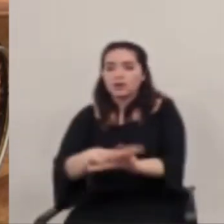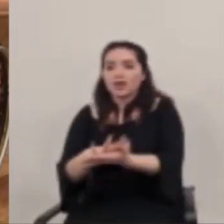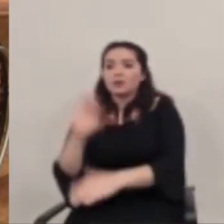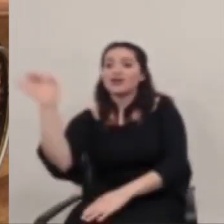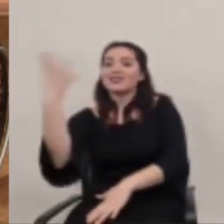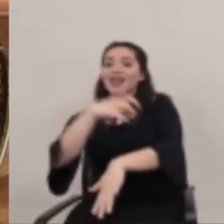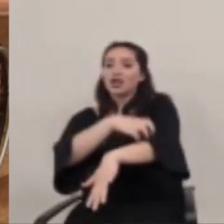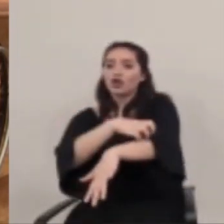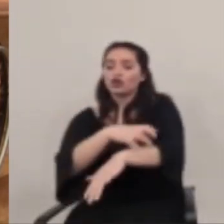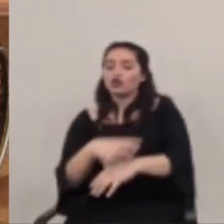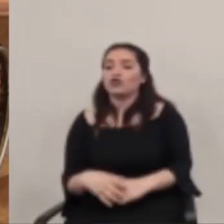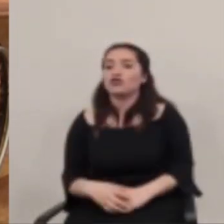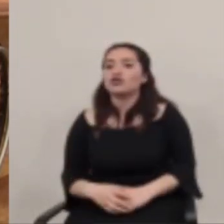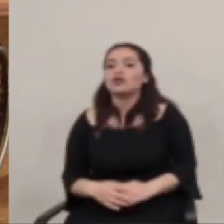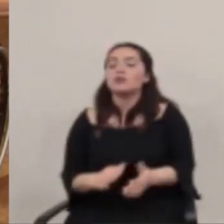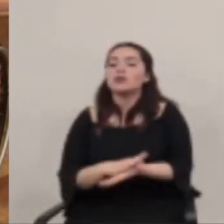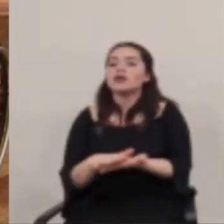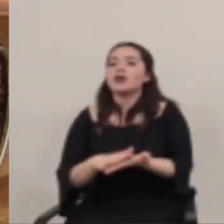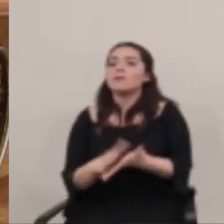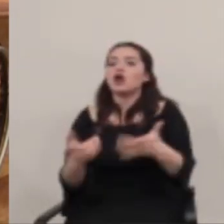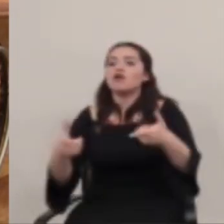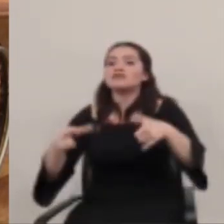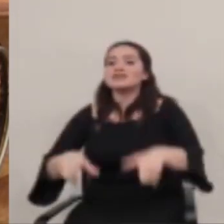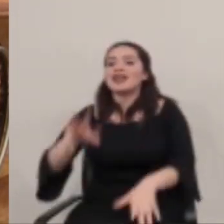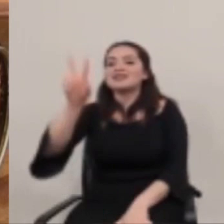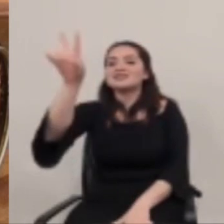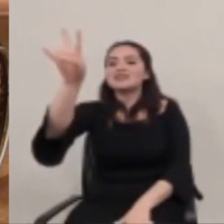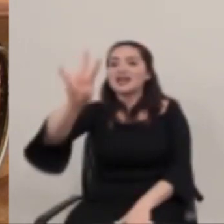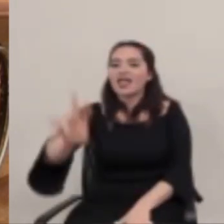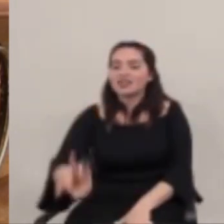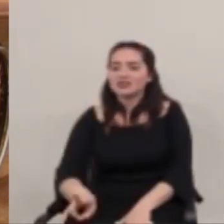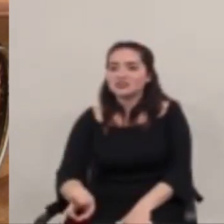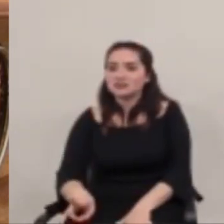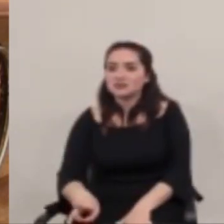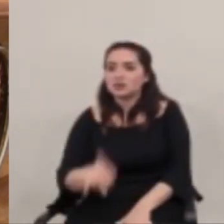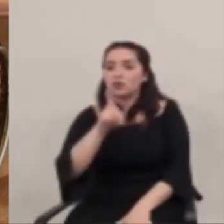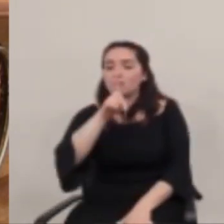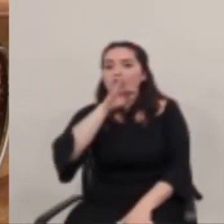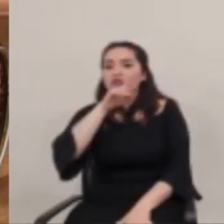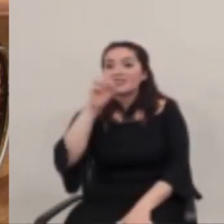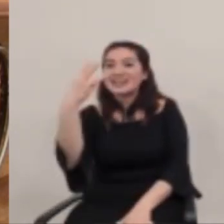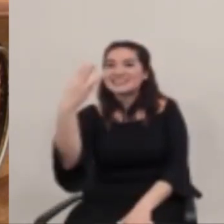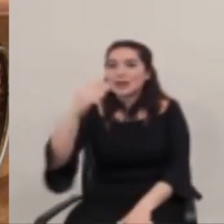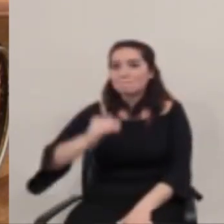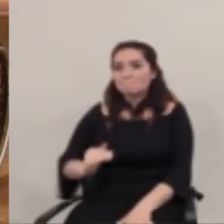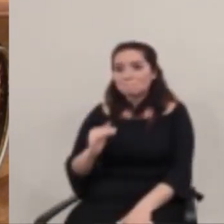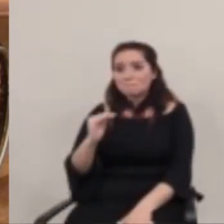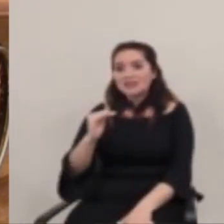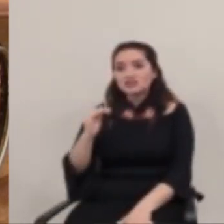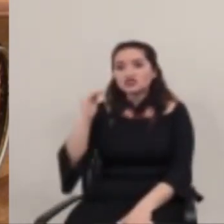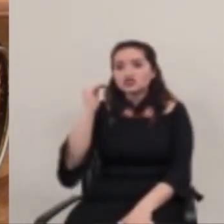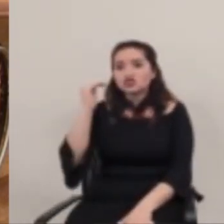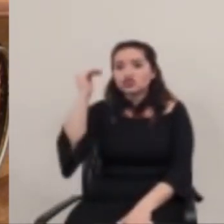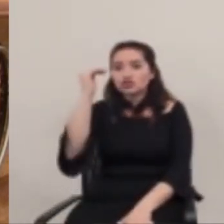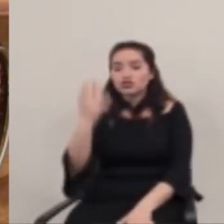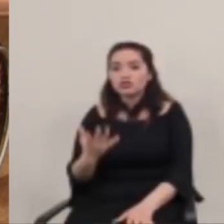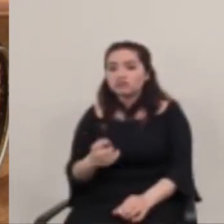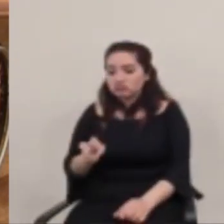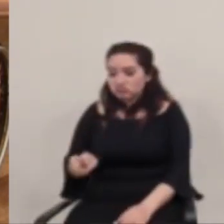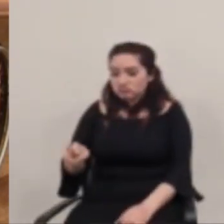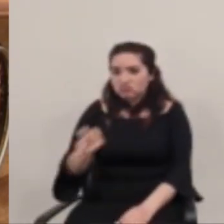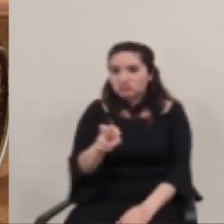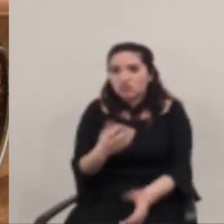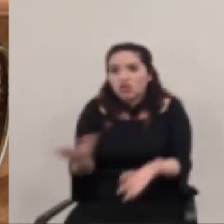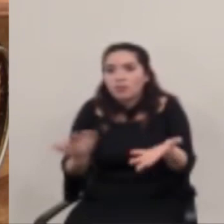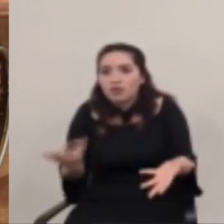por ejemplo, la oficina de Senadi en algún minuto estaba como en el tercer piso. O sea, y no había en el fondo una